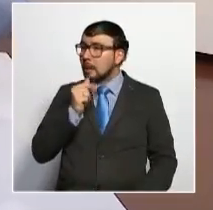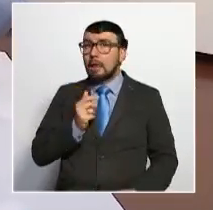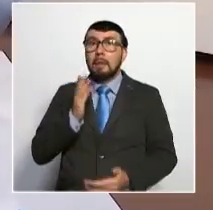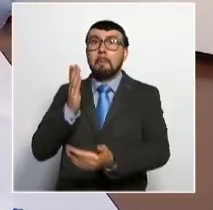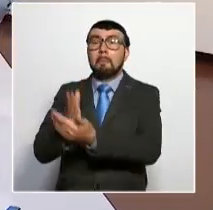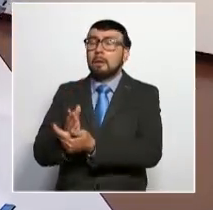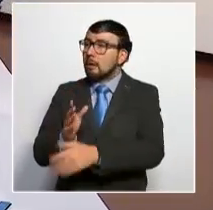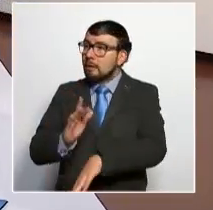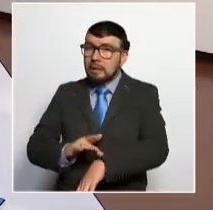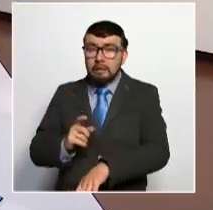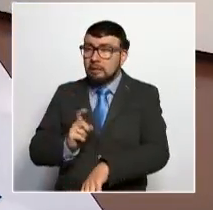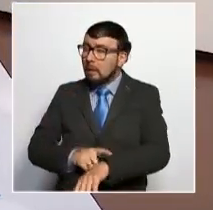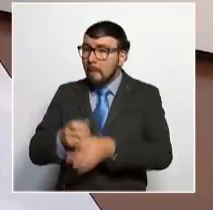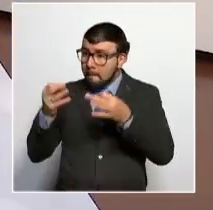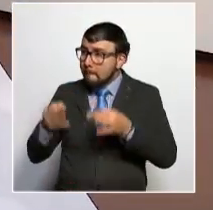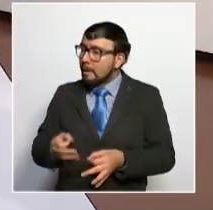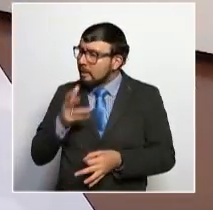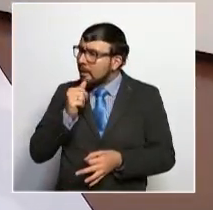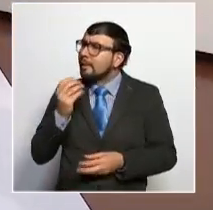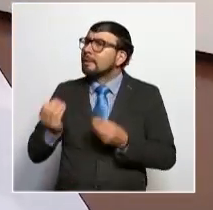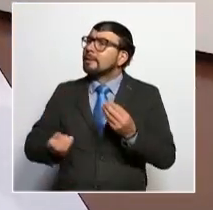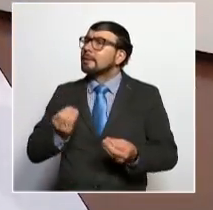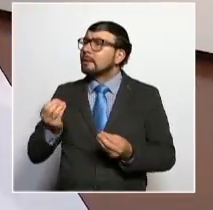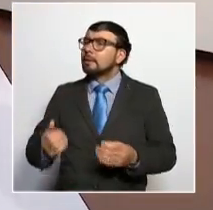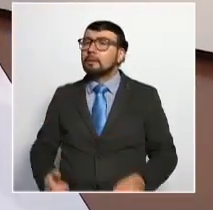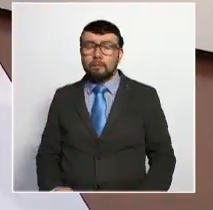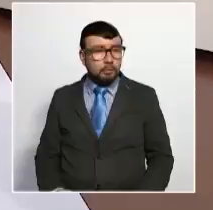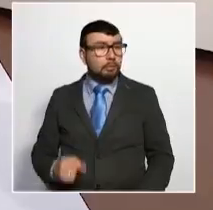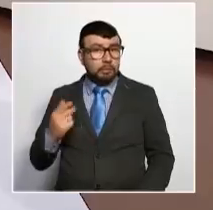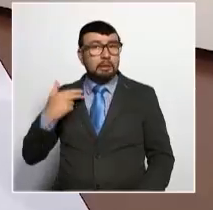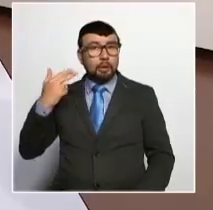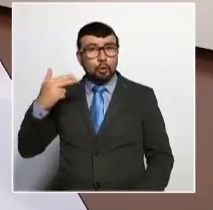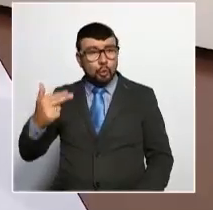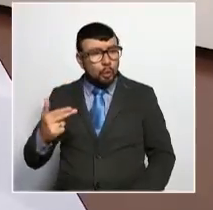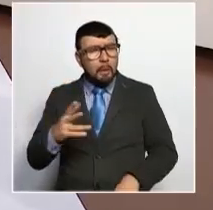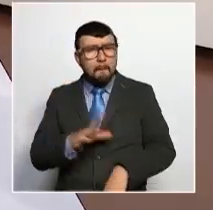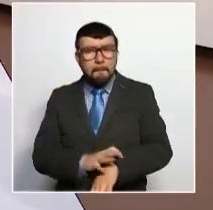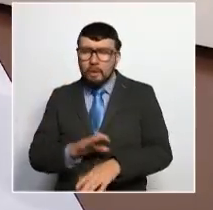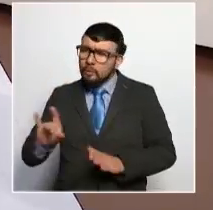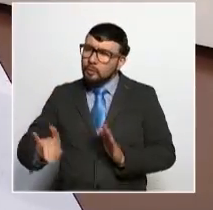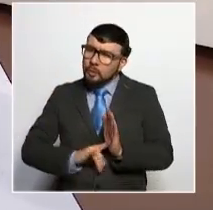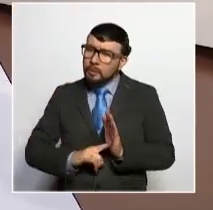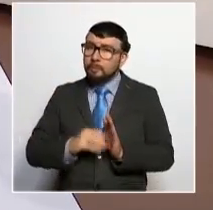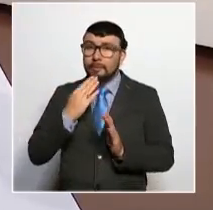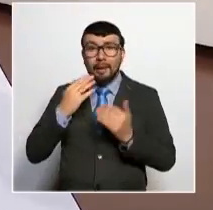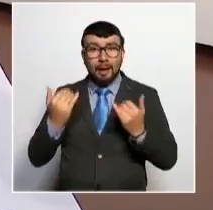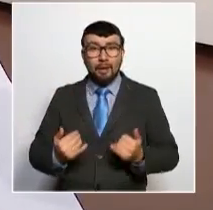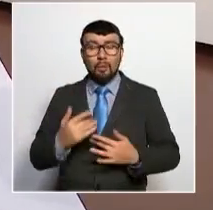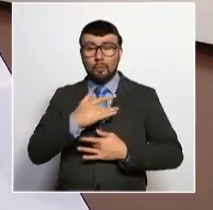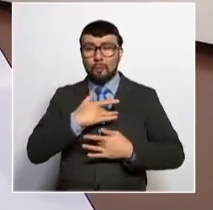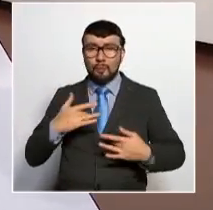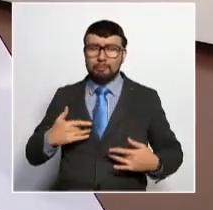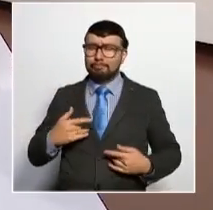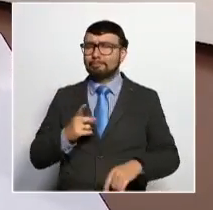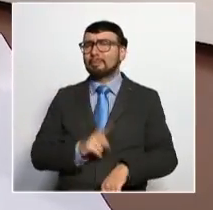oportuna. Bueno, el problema de la historia clínica es prácticamente con nuestro sistema de salud del tiempo.